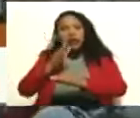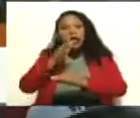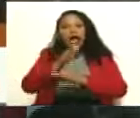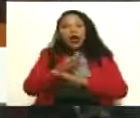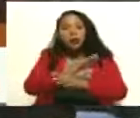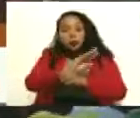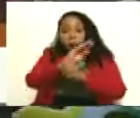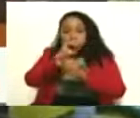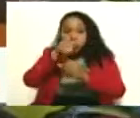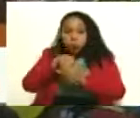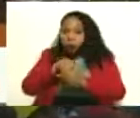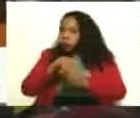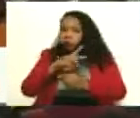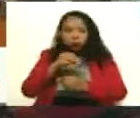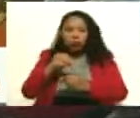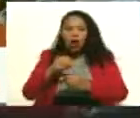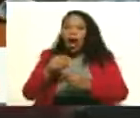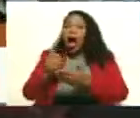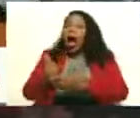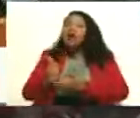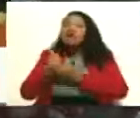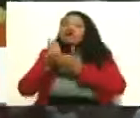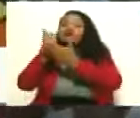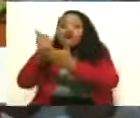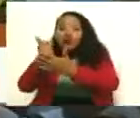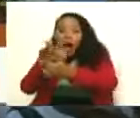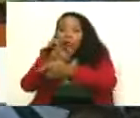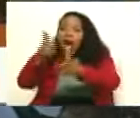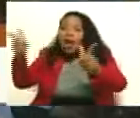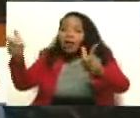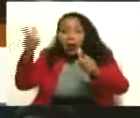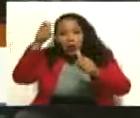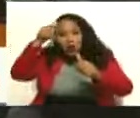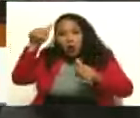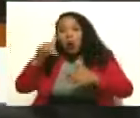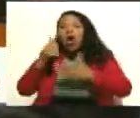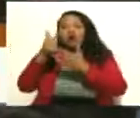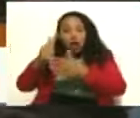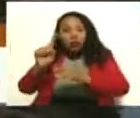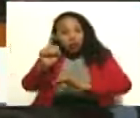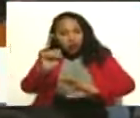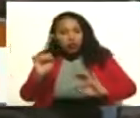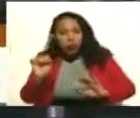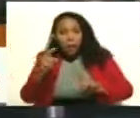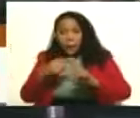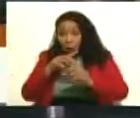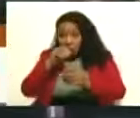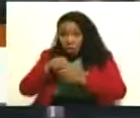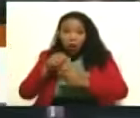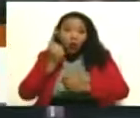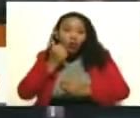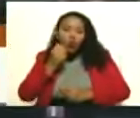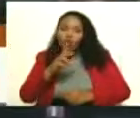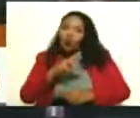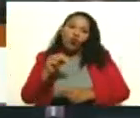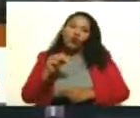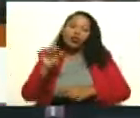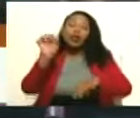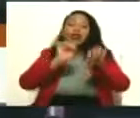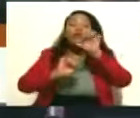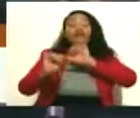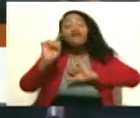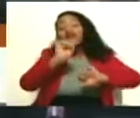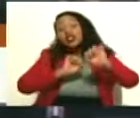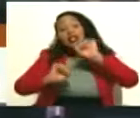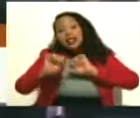pueblos. Al contrario, hemos salido a libertar pueblos. Y la defensa del territorio de